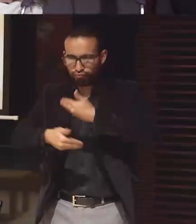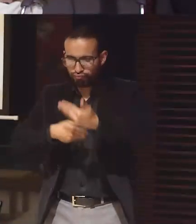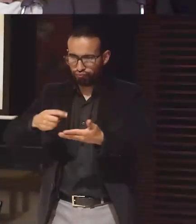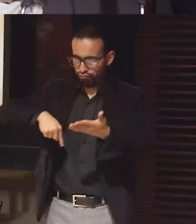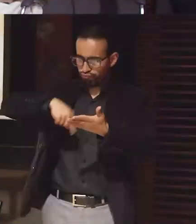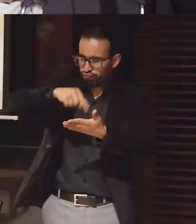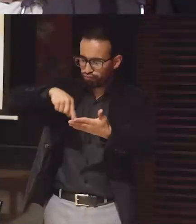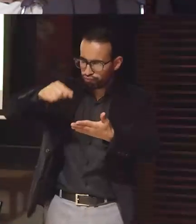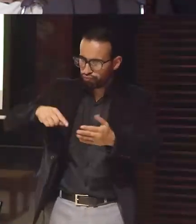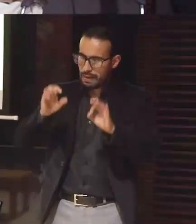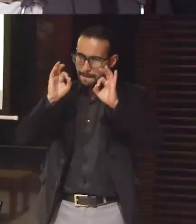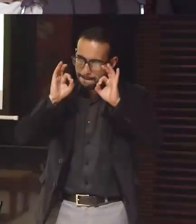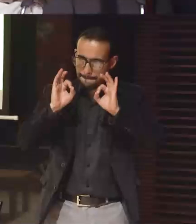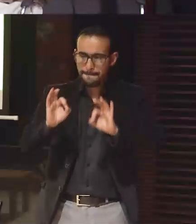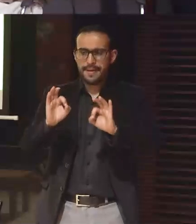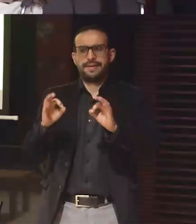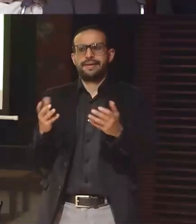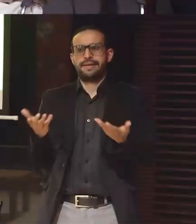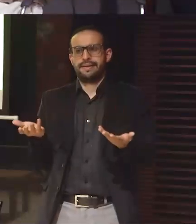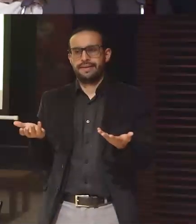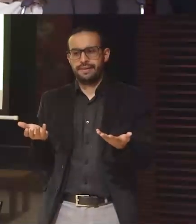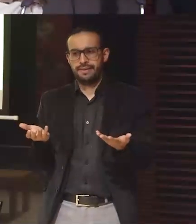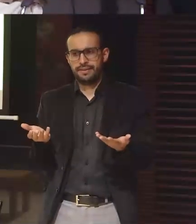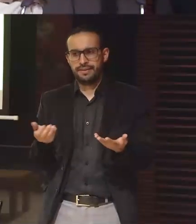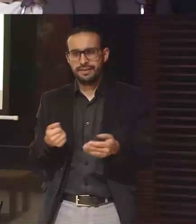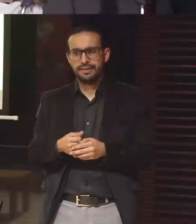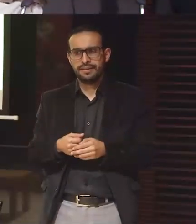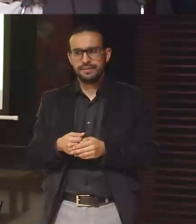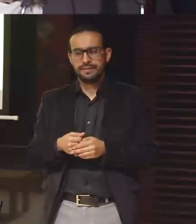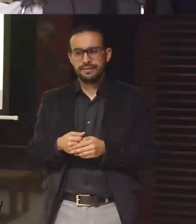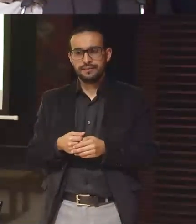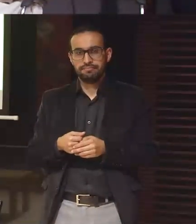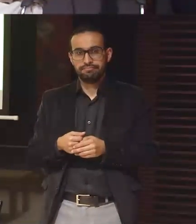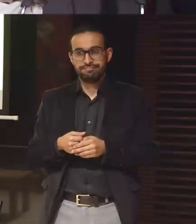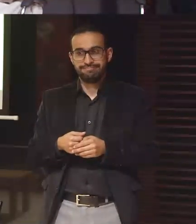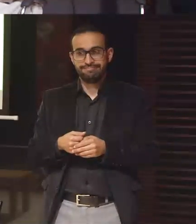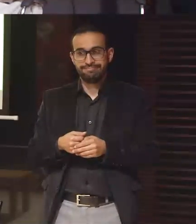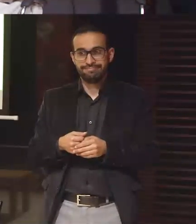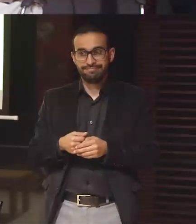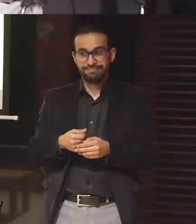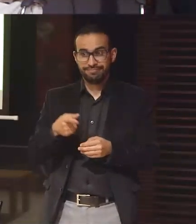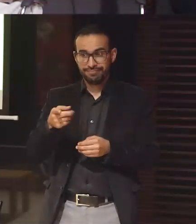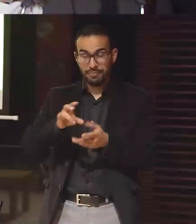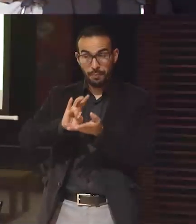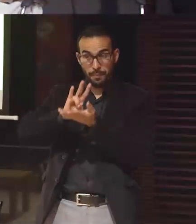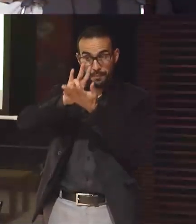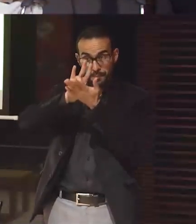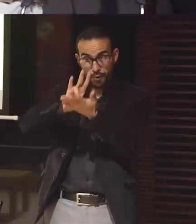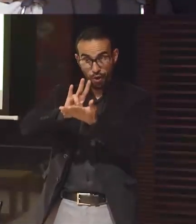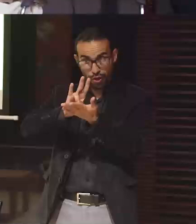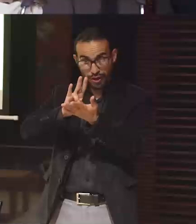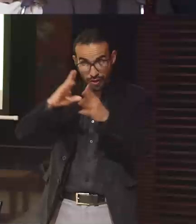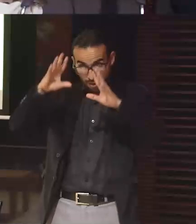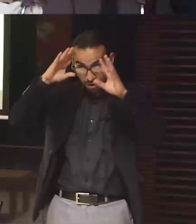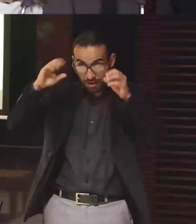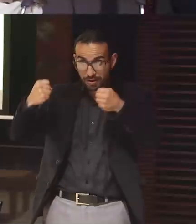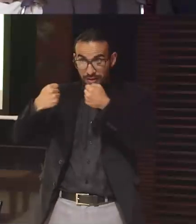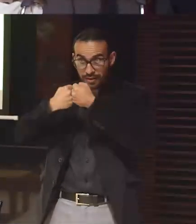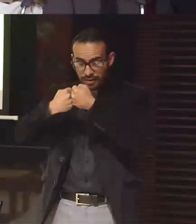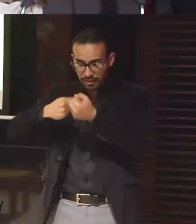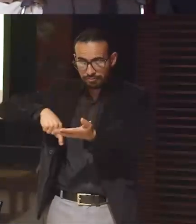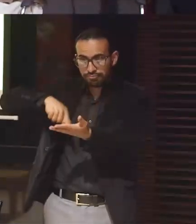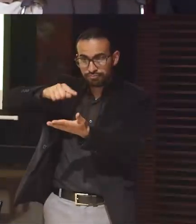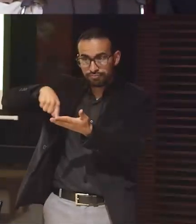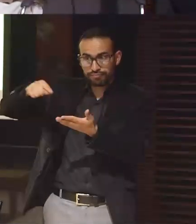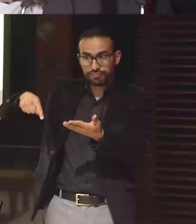pensado, que nos ha llevado a elegir un modelo de contratación que hoy nos lleva en